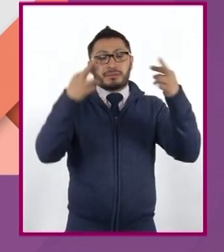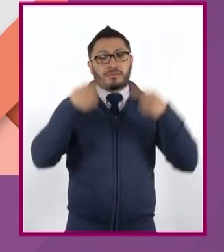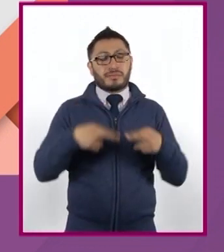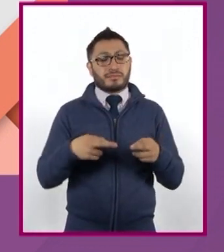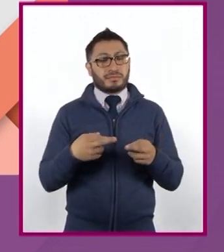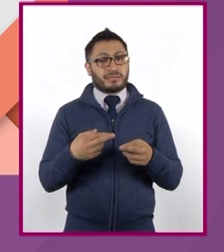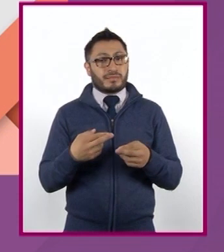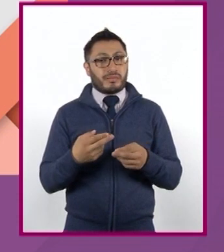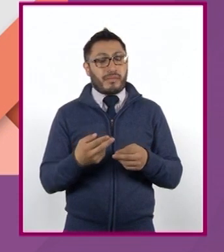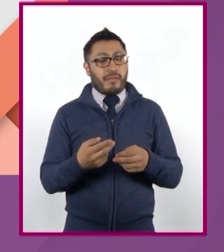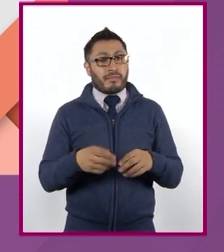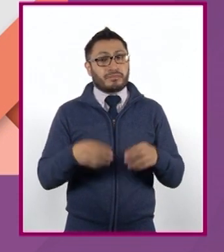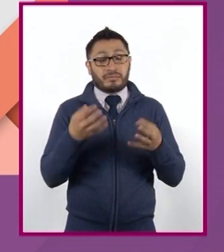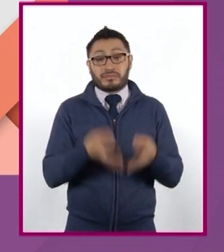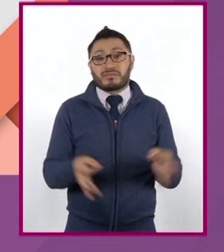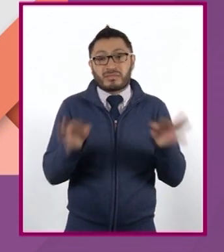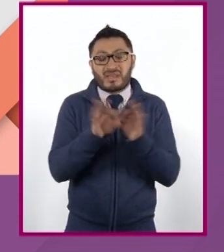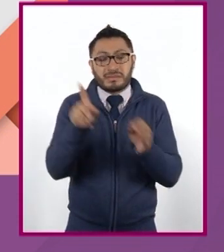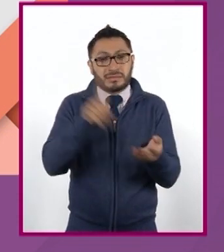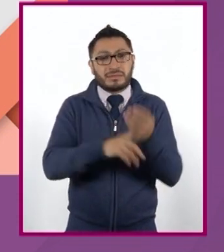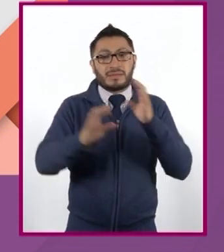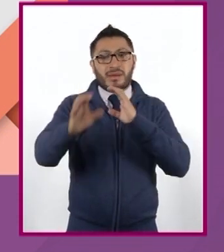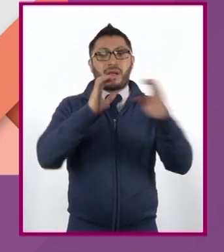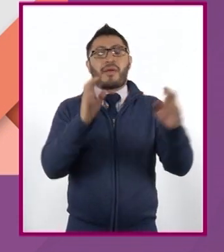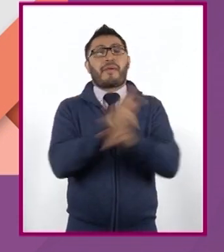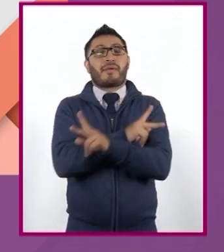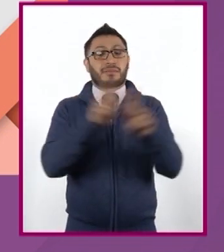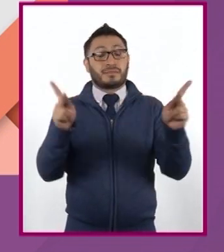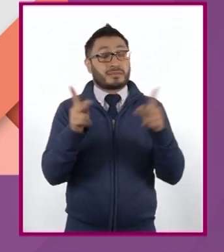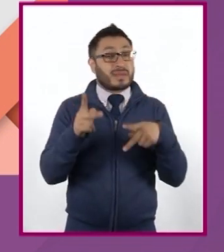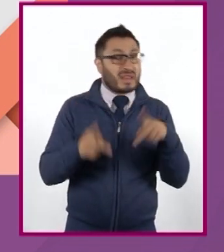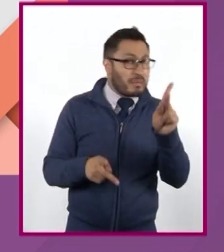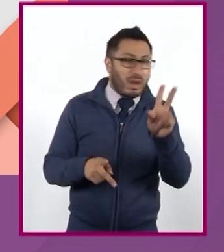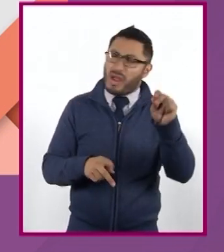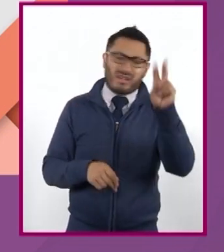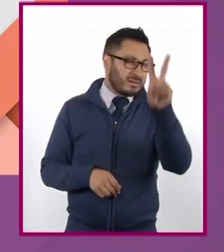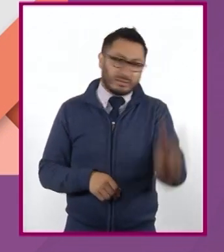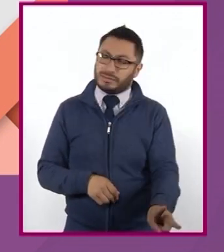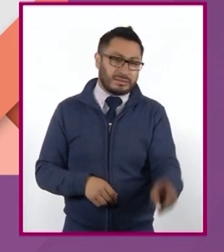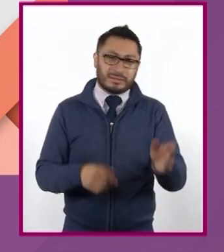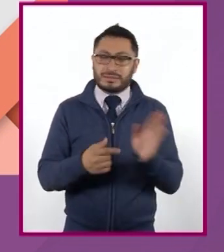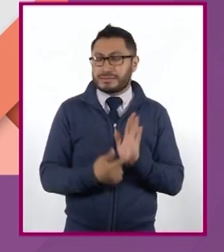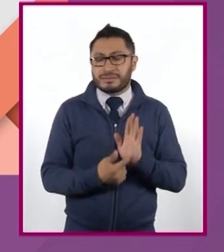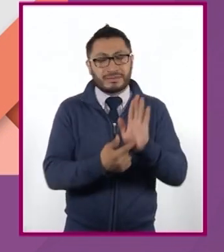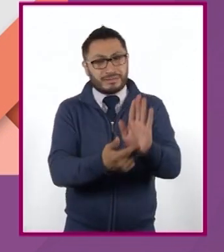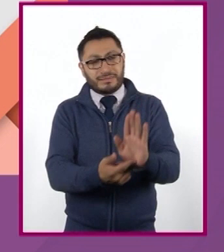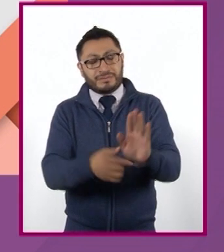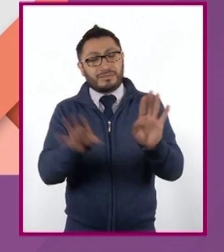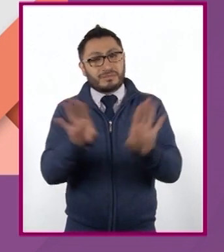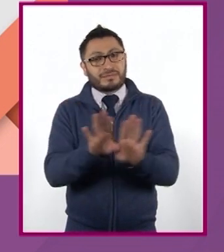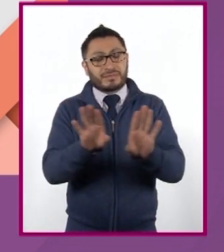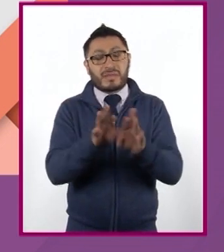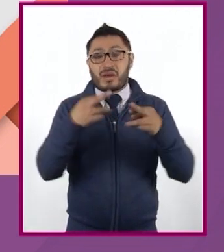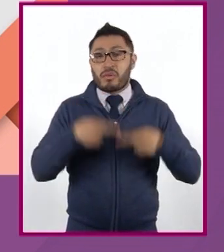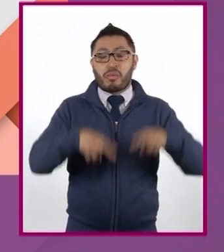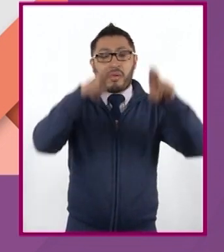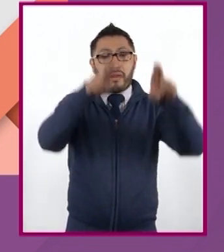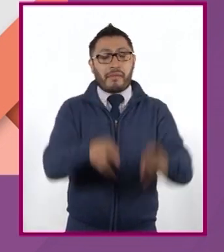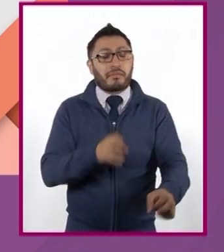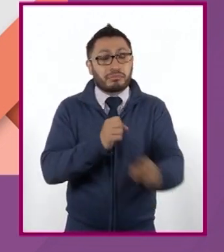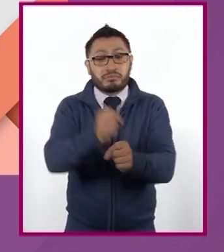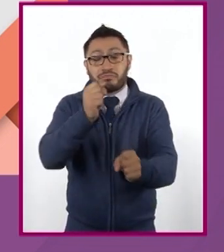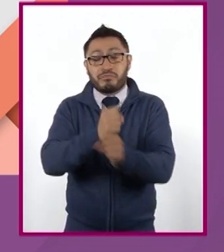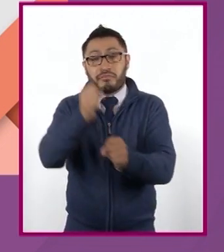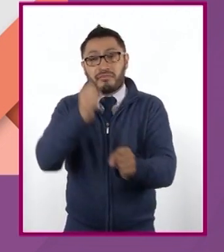referencia en la comunicación pública, pero no es cierto que la presentación y representación de la